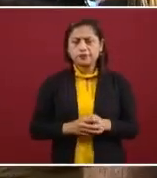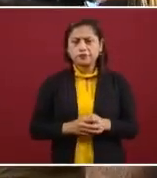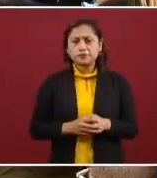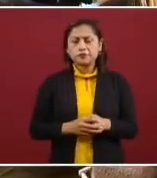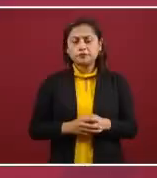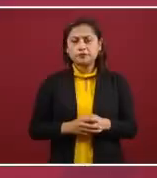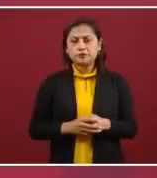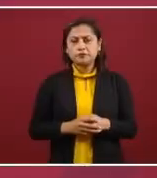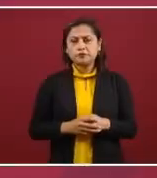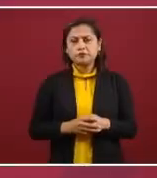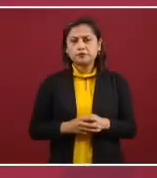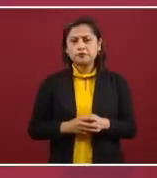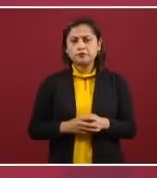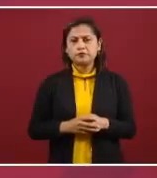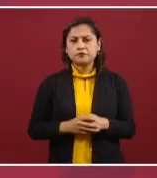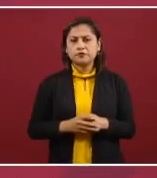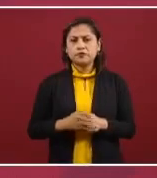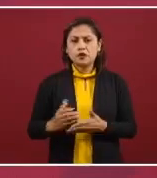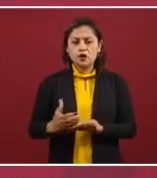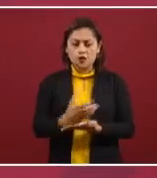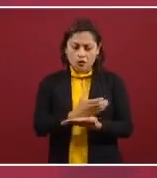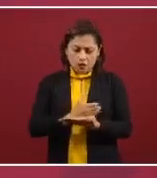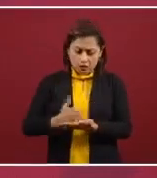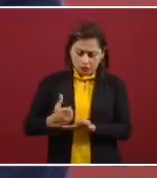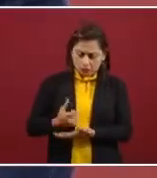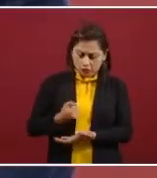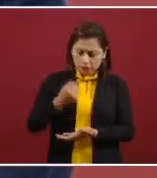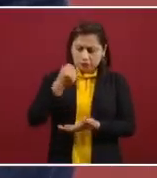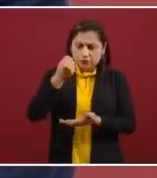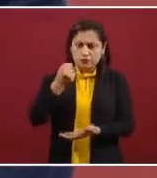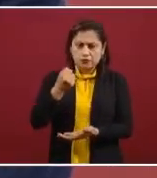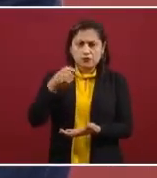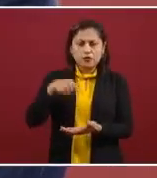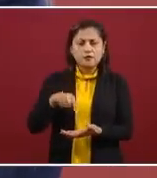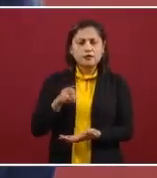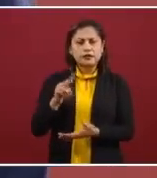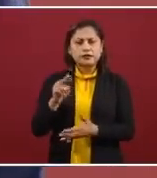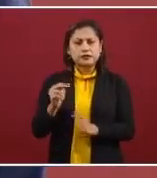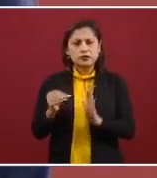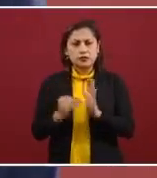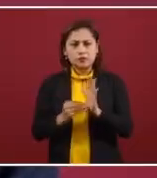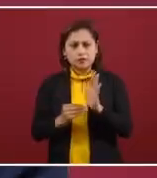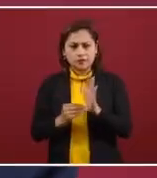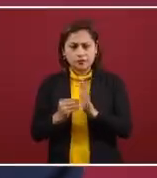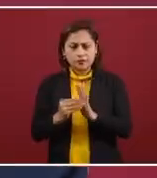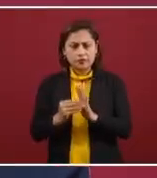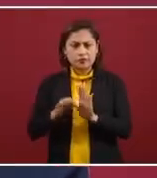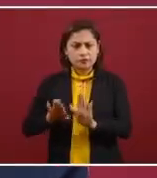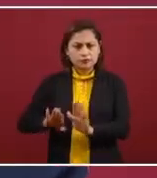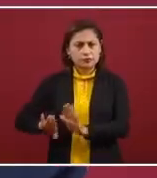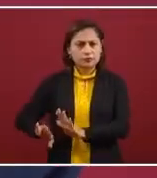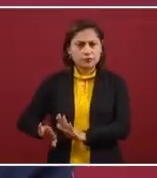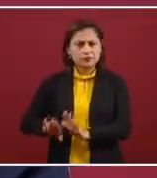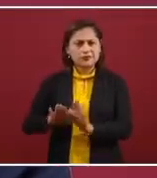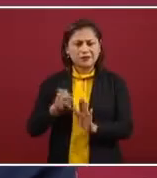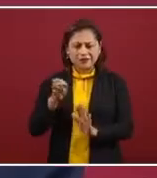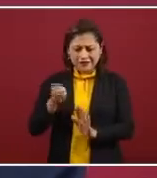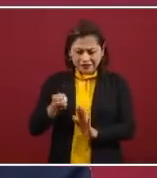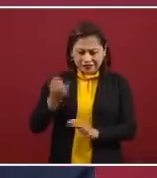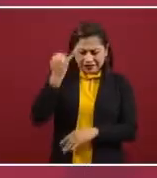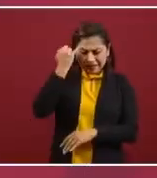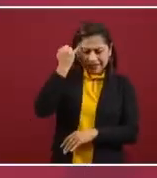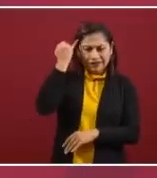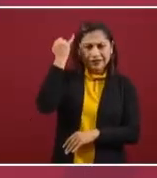para tener una bolsa de 25 mil millones. Esto viene mucho de cómo era la